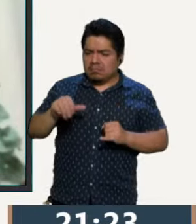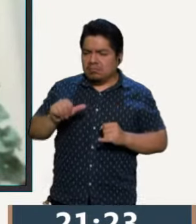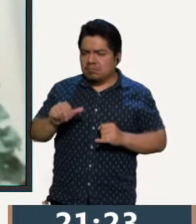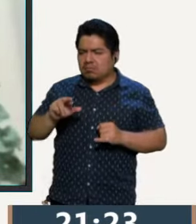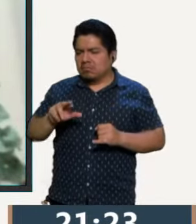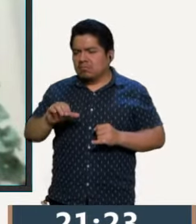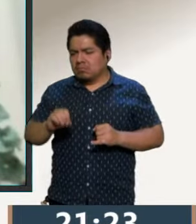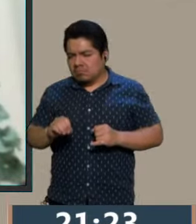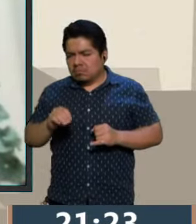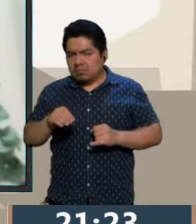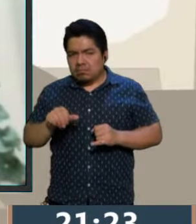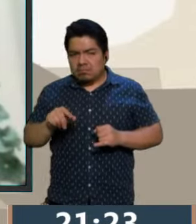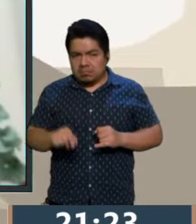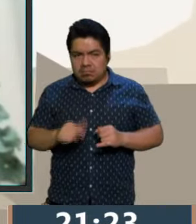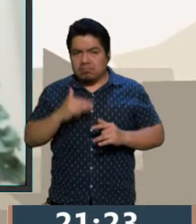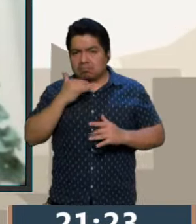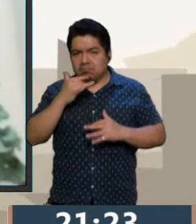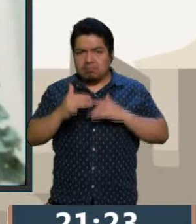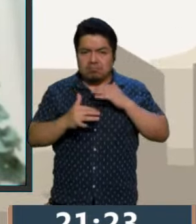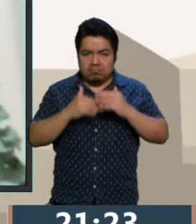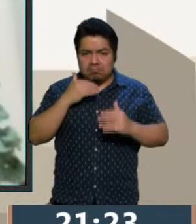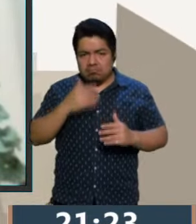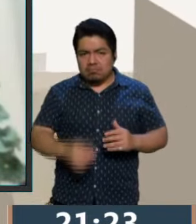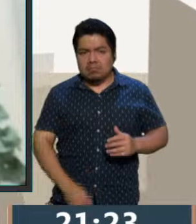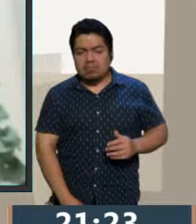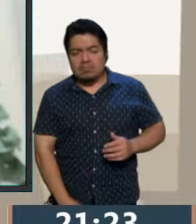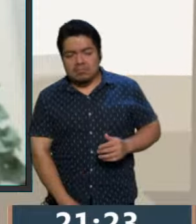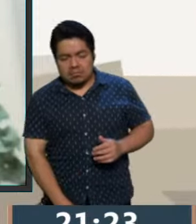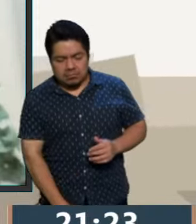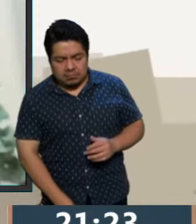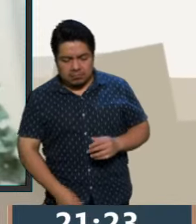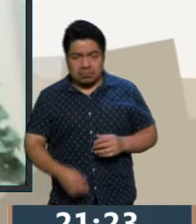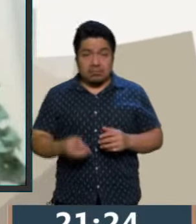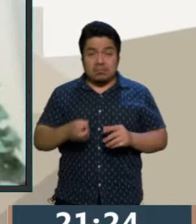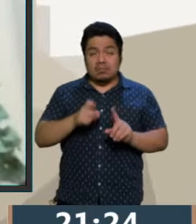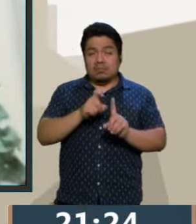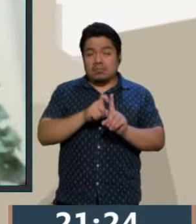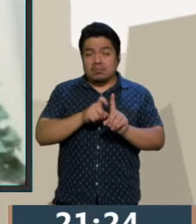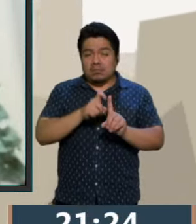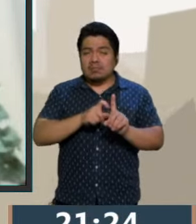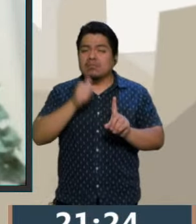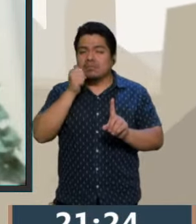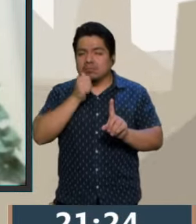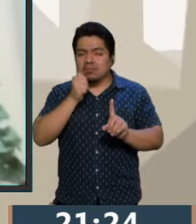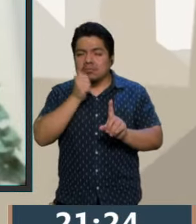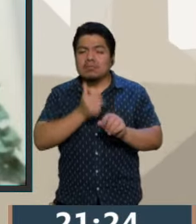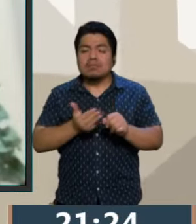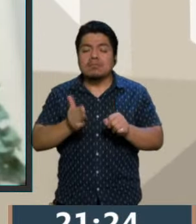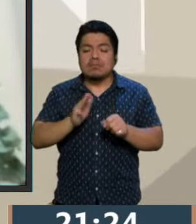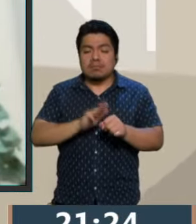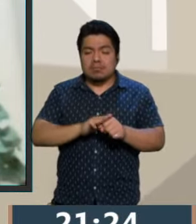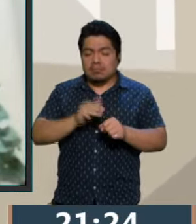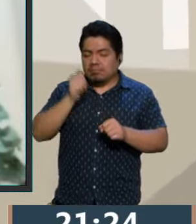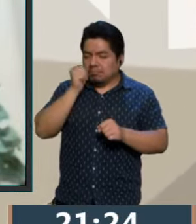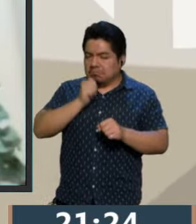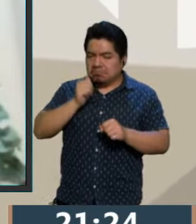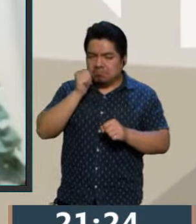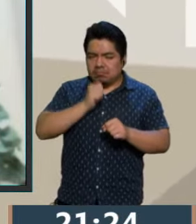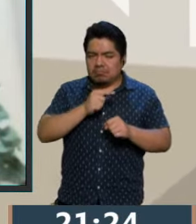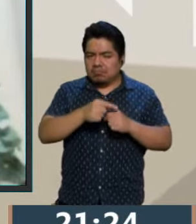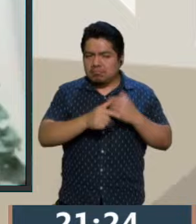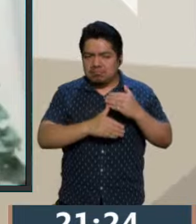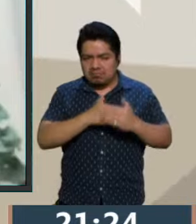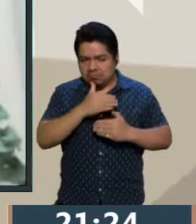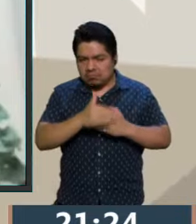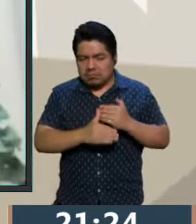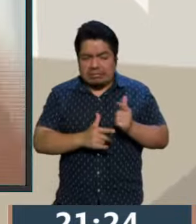desde Mexicanos contra la Corrupción y la Impunidad, se ha encargado de criticar sistemáticamente a Pemex por sus procesos